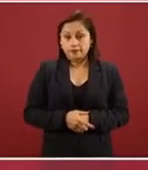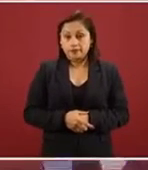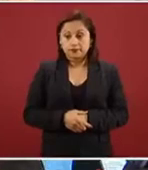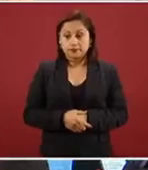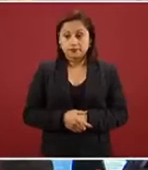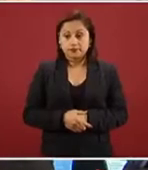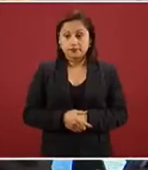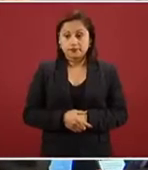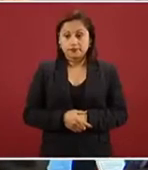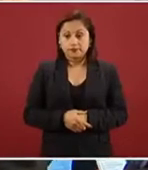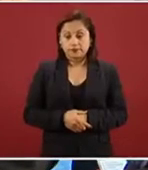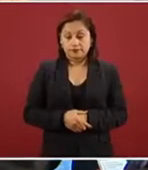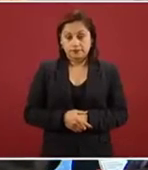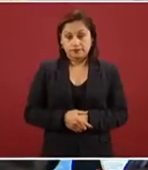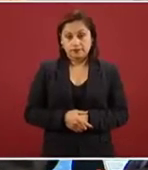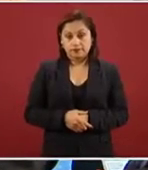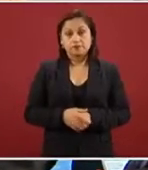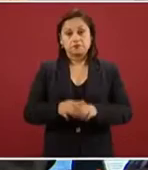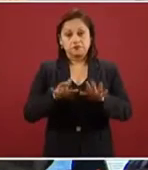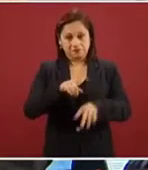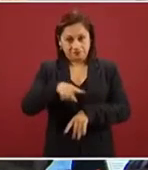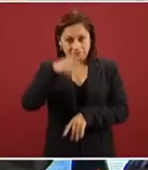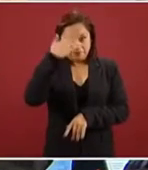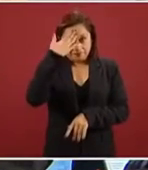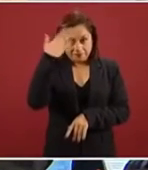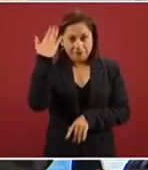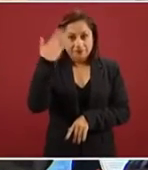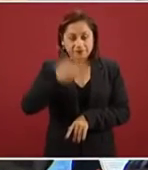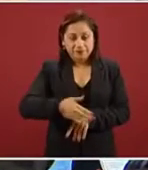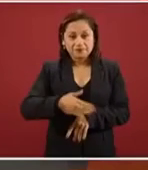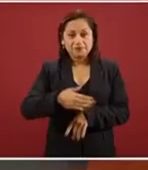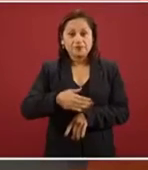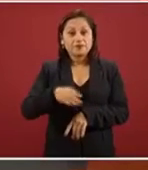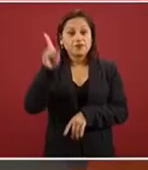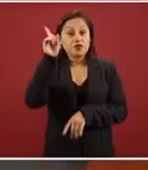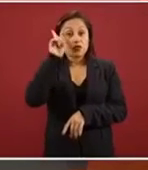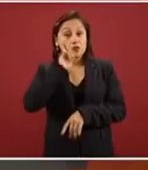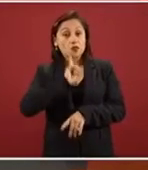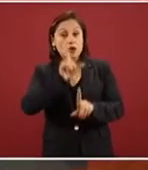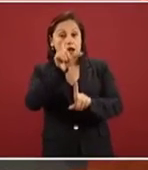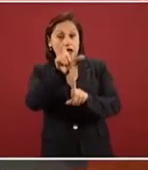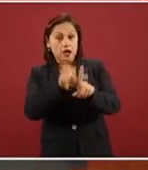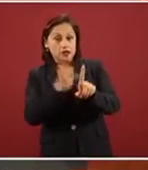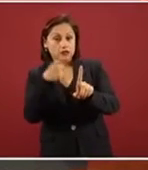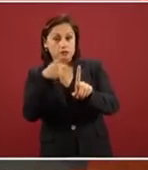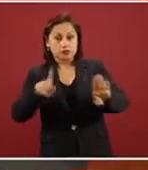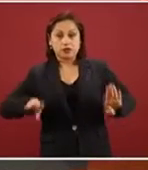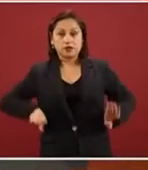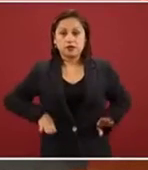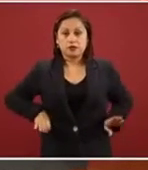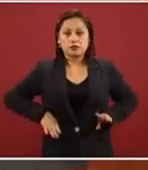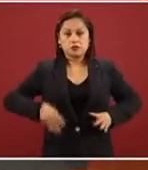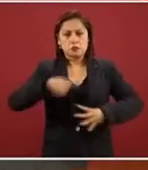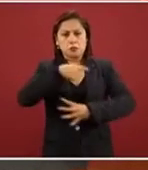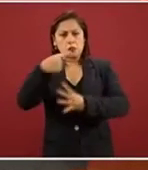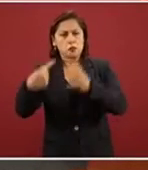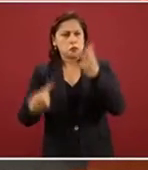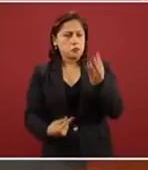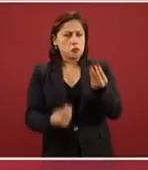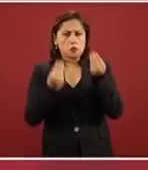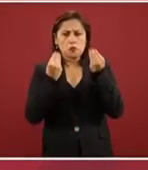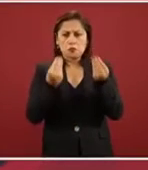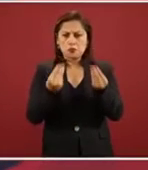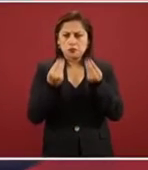Ya ven que las mujeres, entre otras cosas, otras